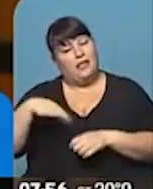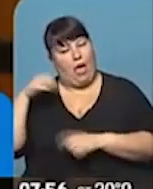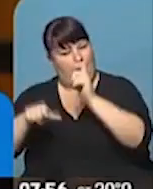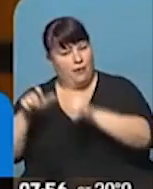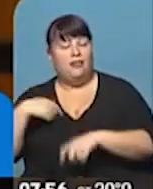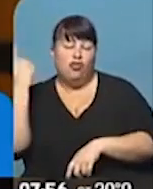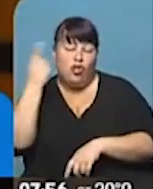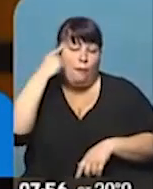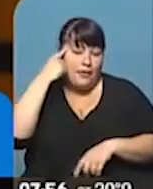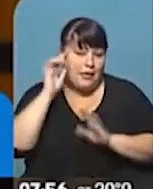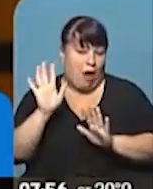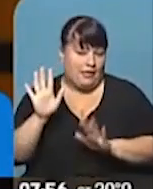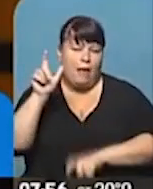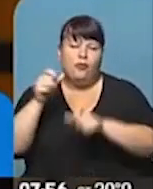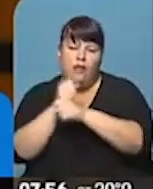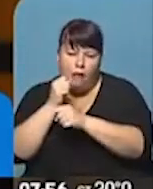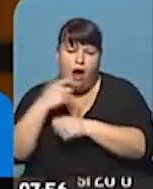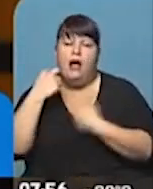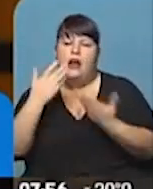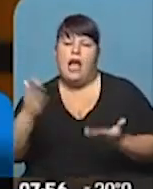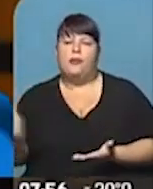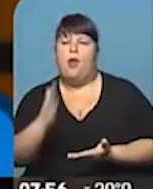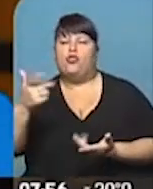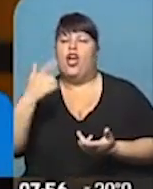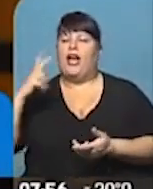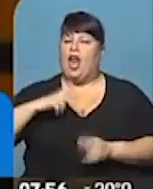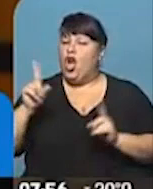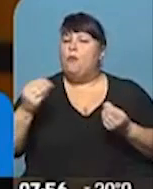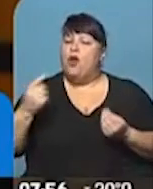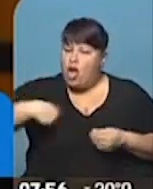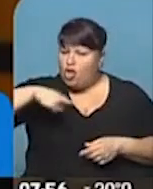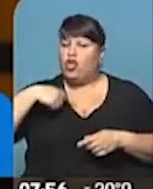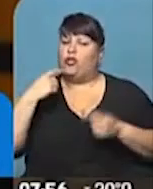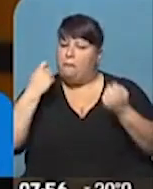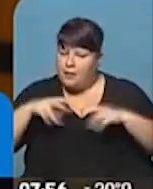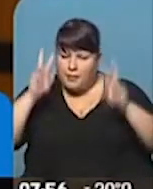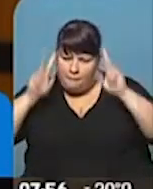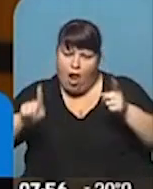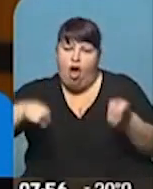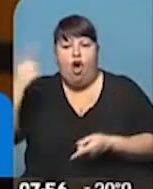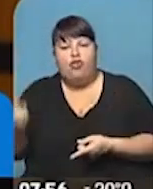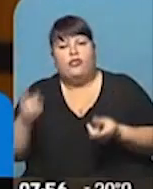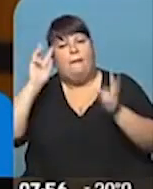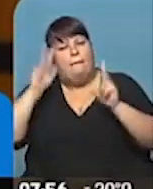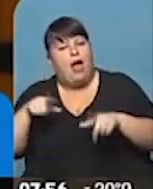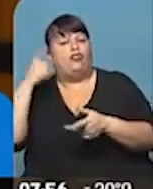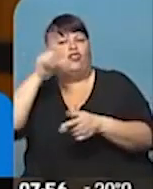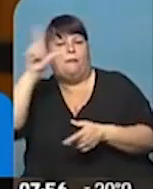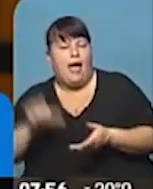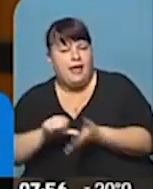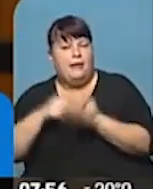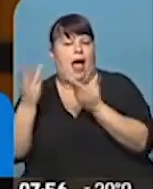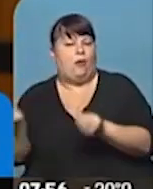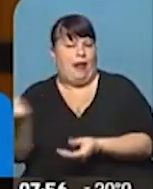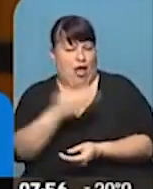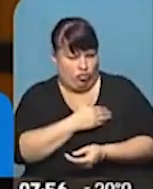manera pensamos eso, que los trabajadores son los que producen todas las riquezas y por qué no nosotros empezar a planificar otra provincia y otro país, ¿no?, al servicio de